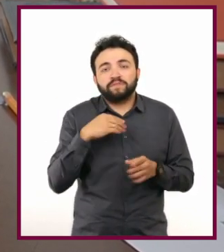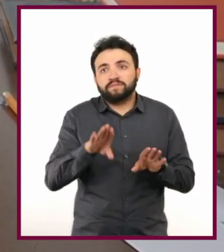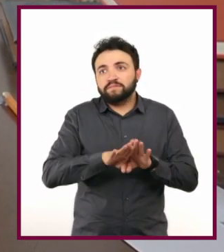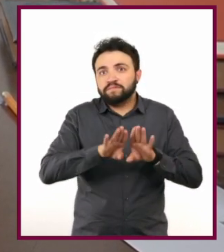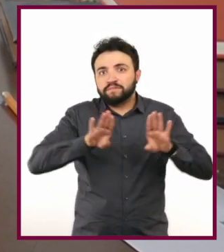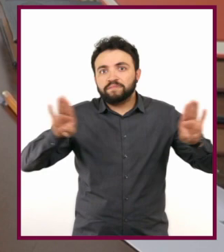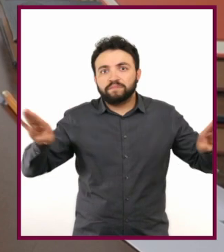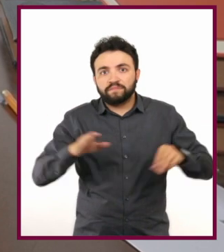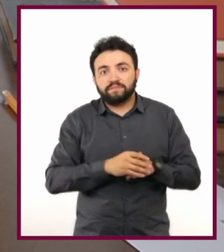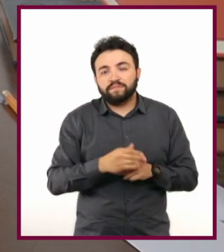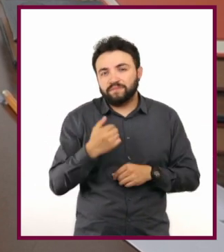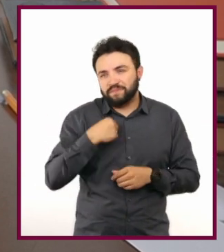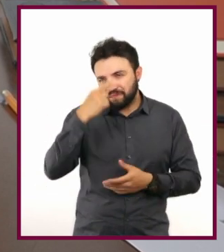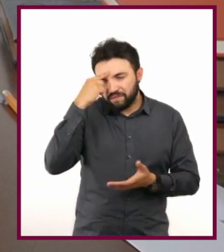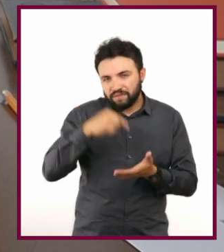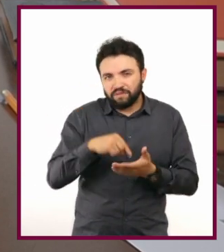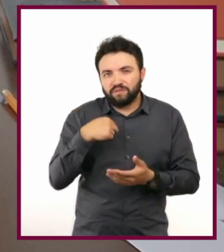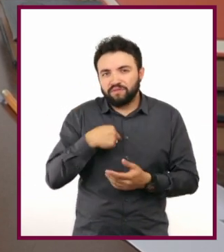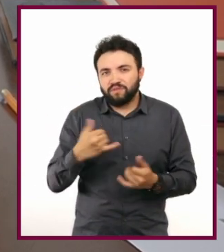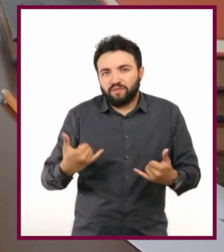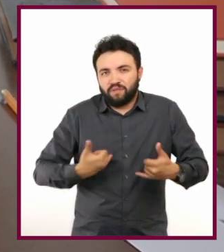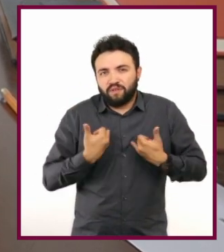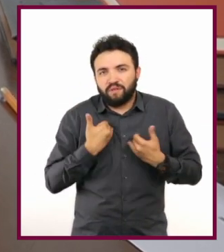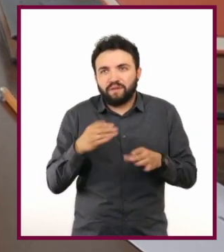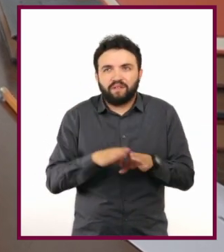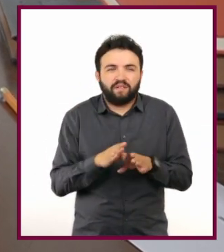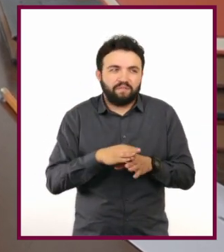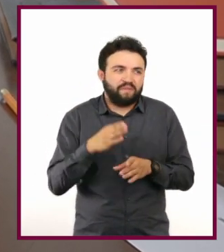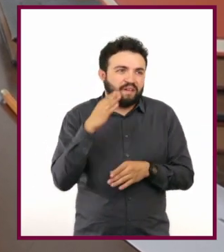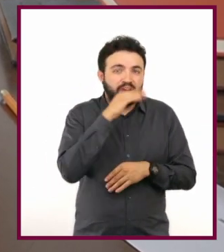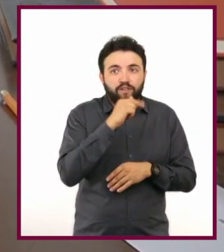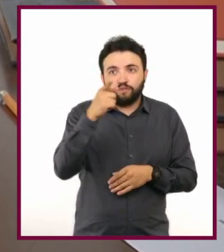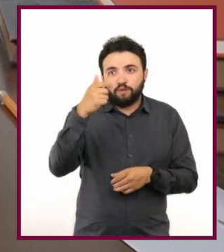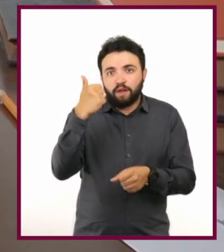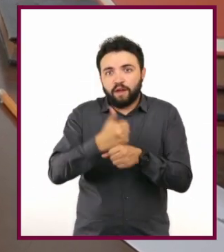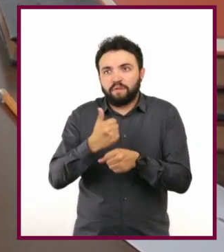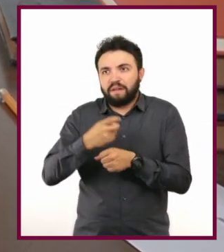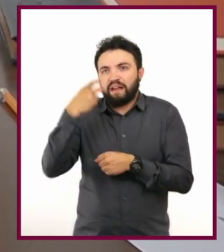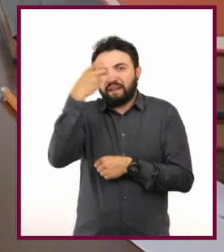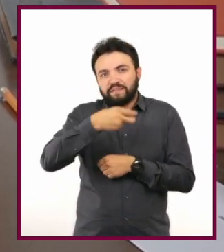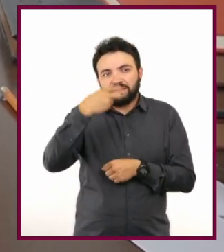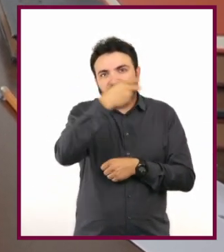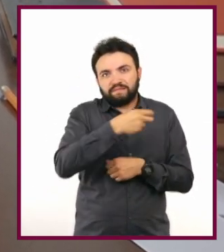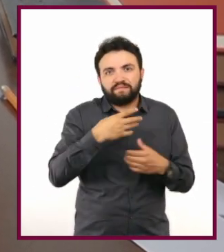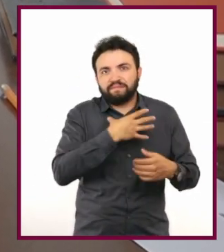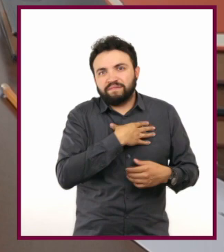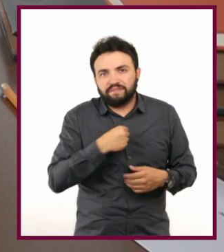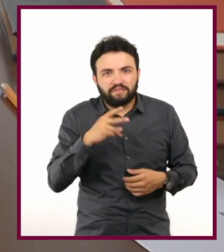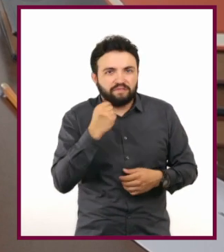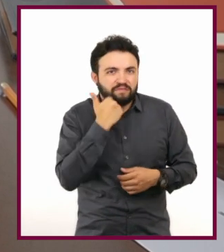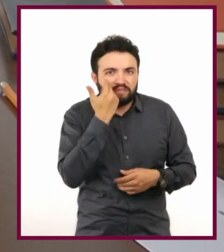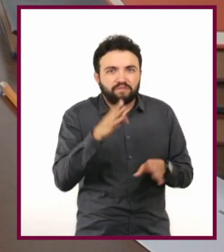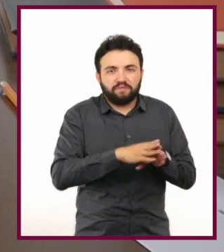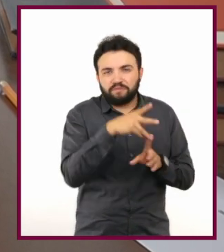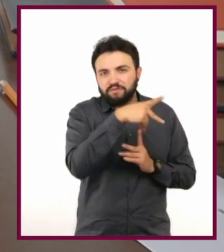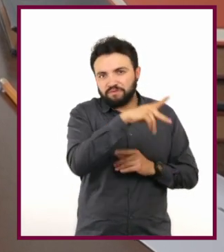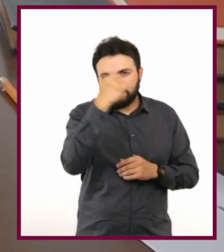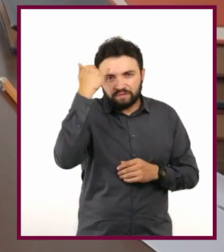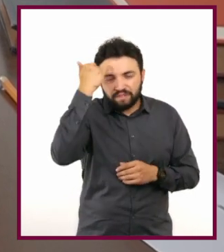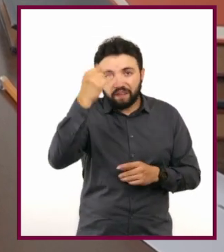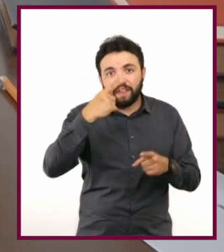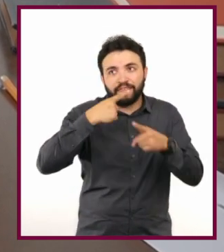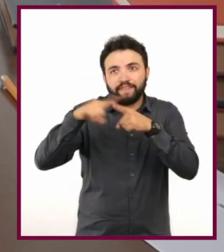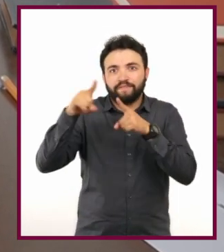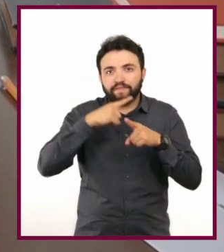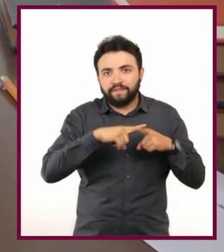distanciamos. Tal vez yo me convertí en una adolescente insoportable y tú en una abuela muy criticona que no aceptaba a su nieta conqueta o con sus propias